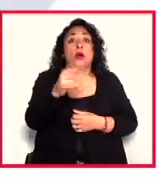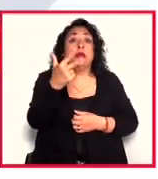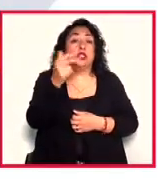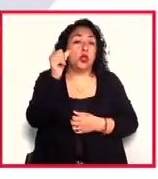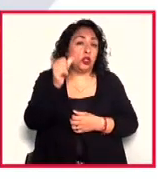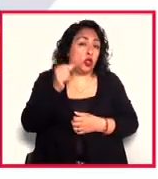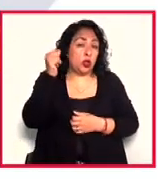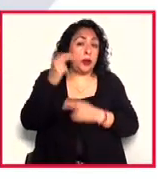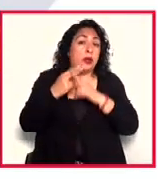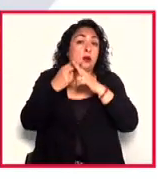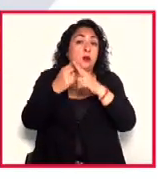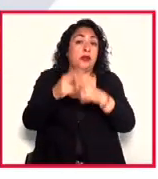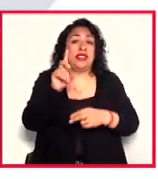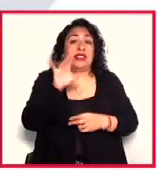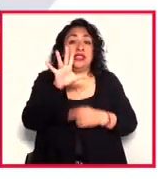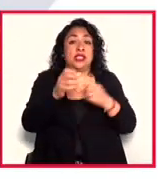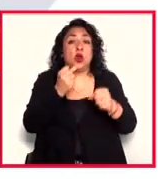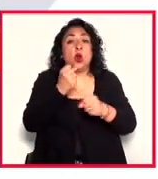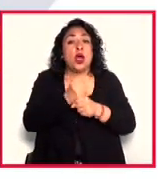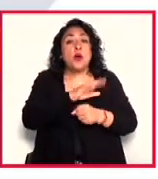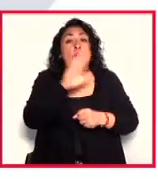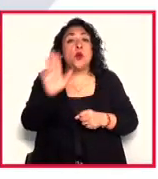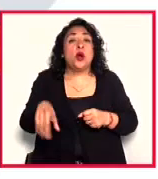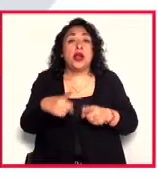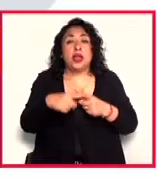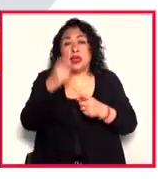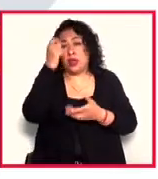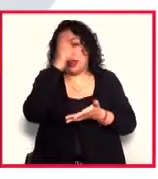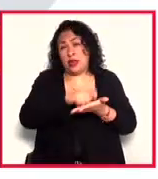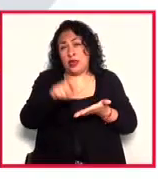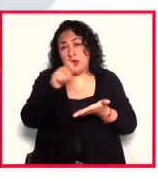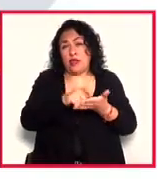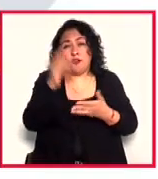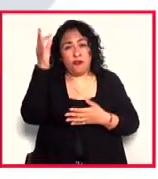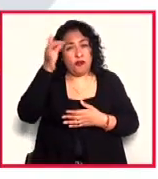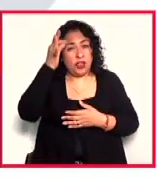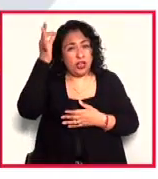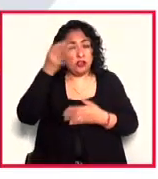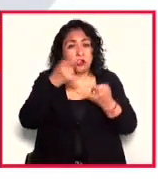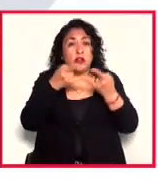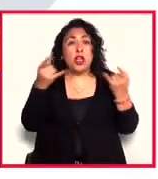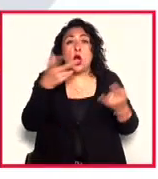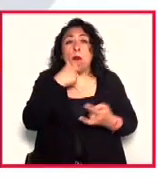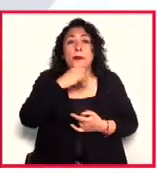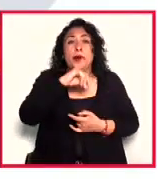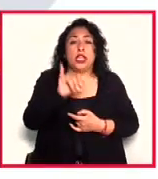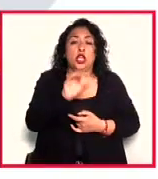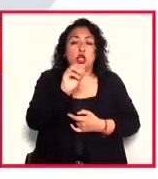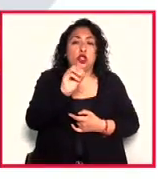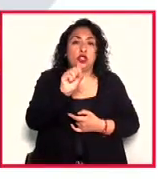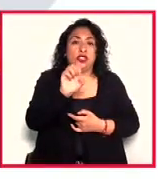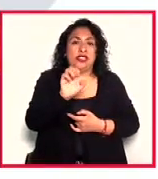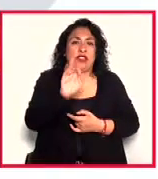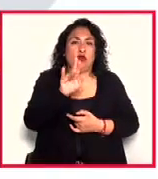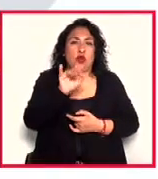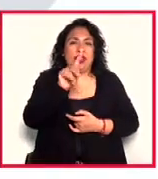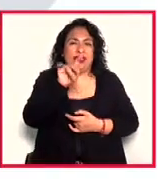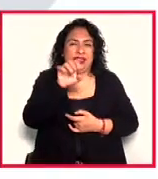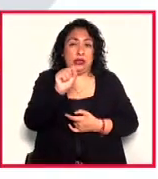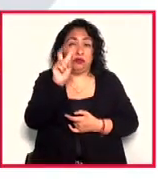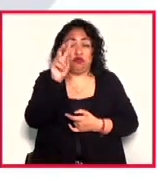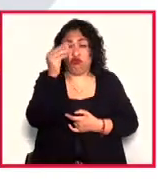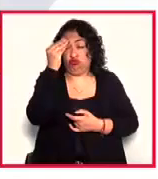35 años de la partida del escritor, filósofo, historiador José Fuentes Márez, un hombre que pues tenía una